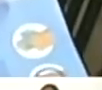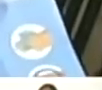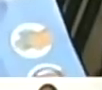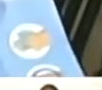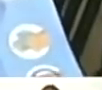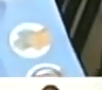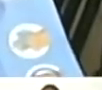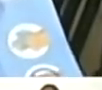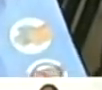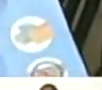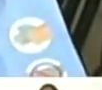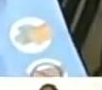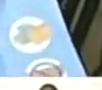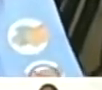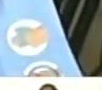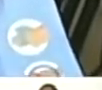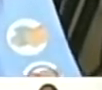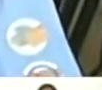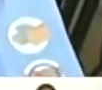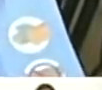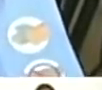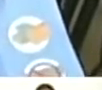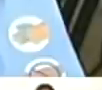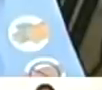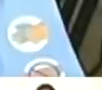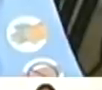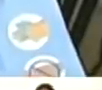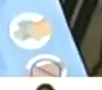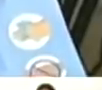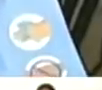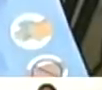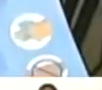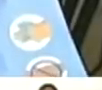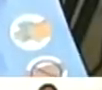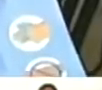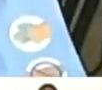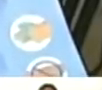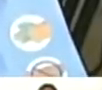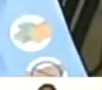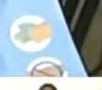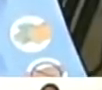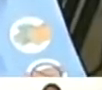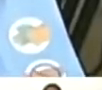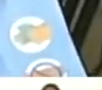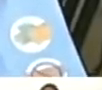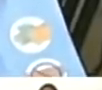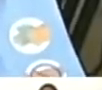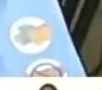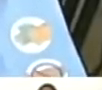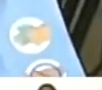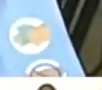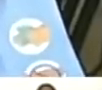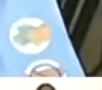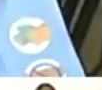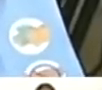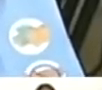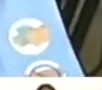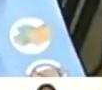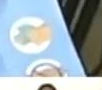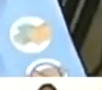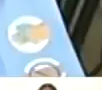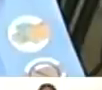ojos. ¿Qué hacer en caso de gripe o resfriado común? Bueno, tomar abundante líquido, guardar reposo y observar si se presentan